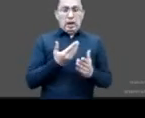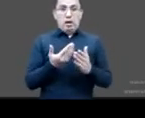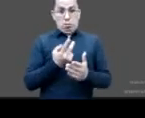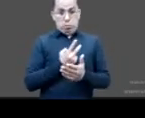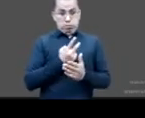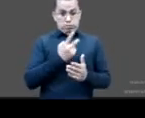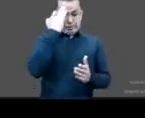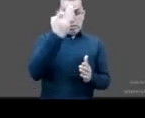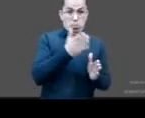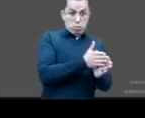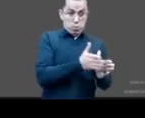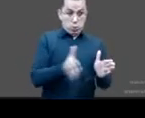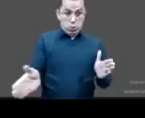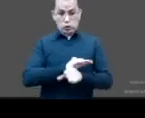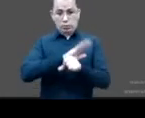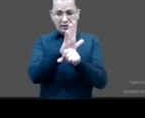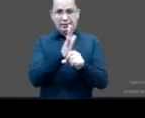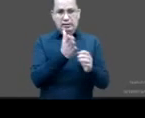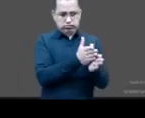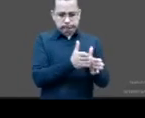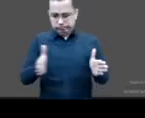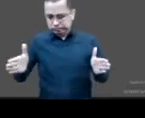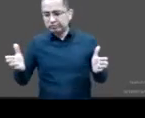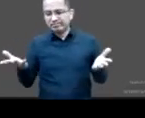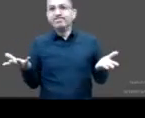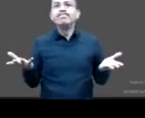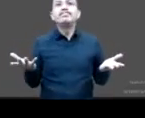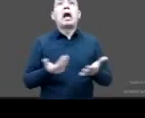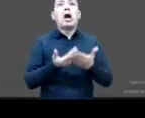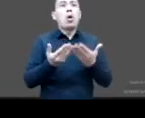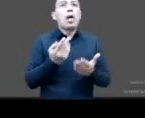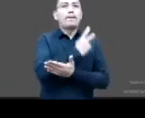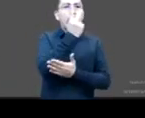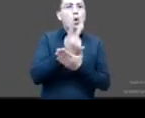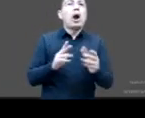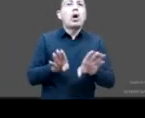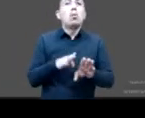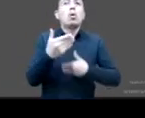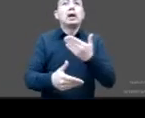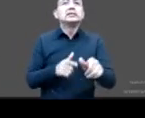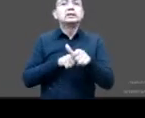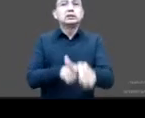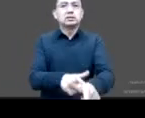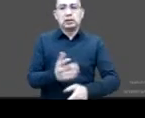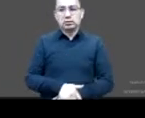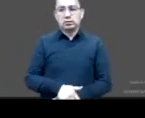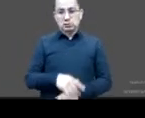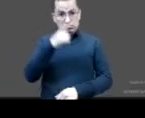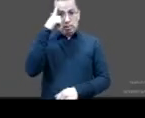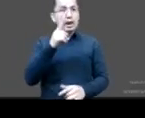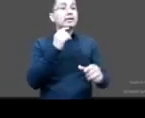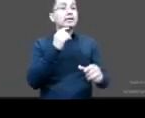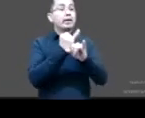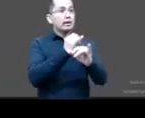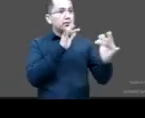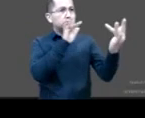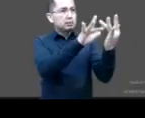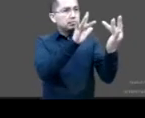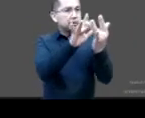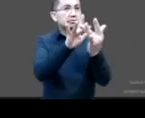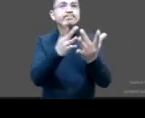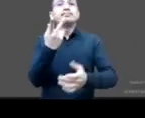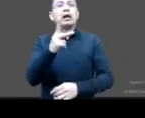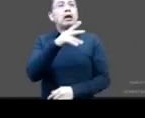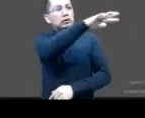en línea cómo es esta experiencia de hoy este webinar pero lo primero que nos topamos es que el 45% de los estudiantes del